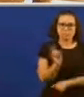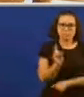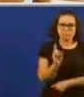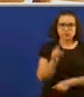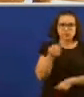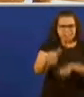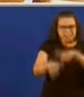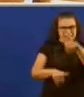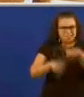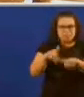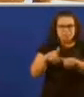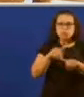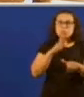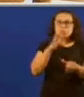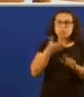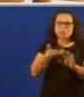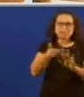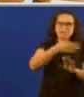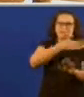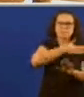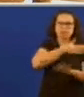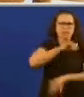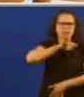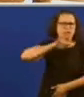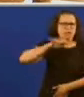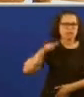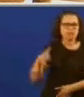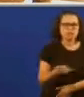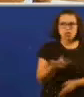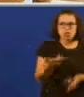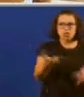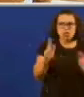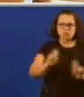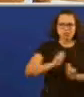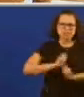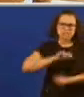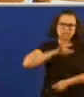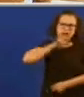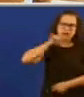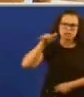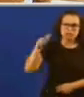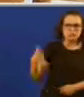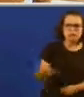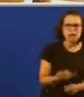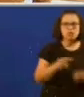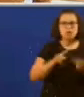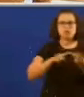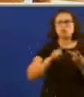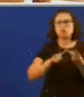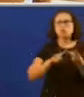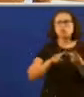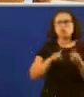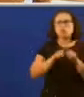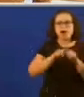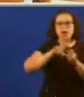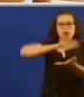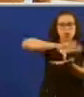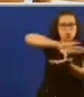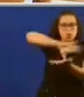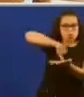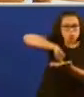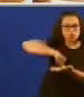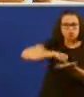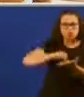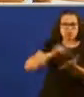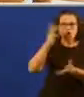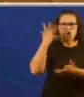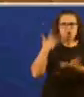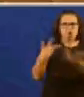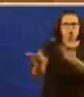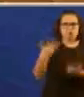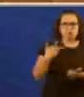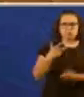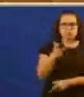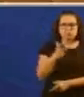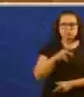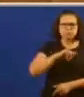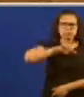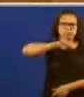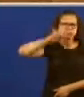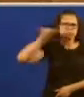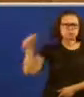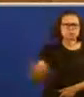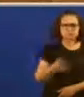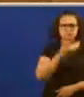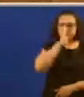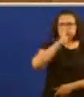cansancio ante a falta de democracia, é un síntoma do cansancio ante o centralismo e o roubo de dereitos. Durante